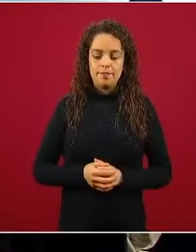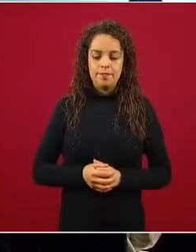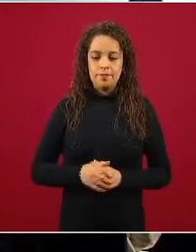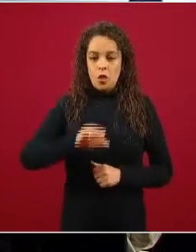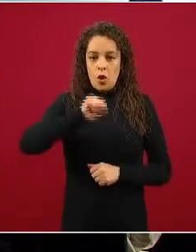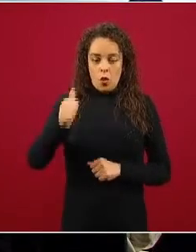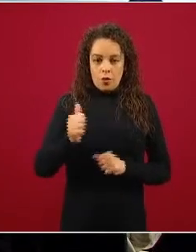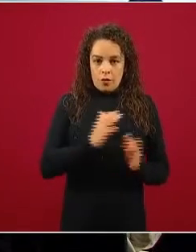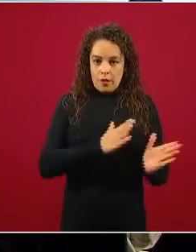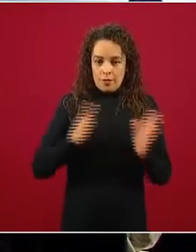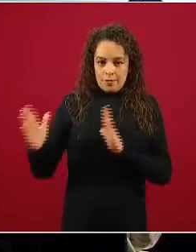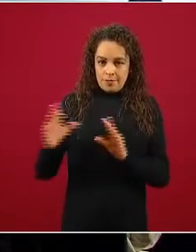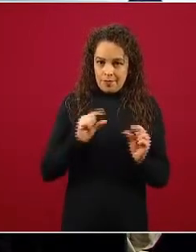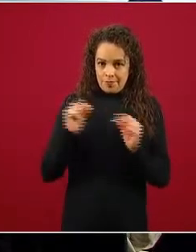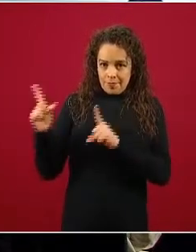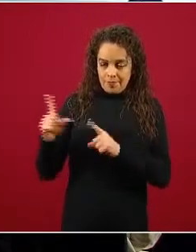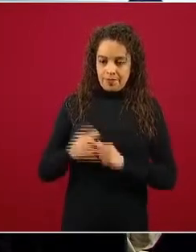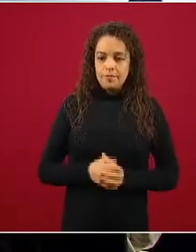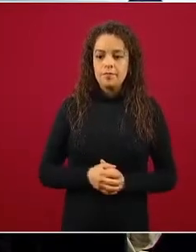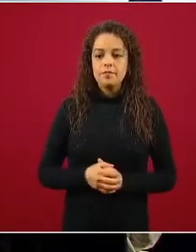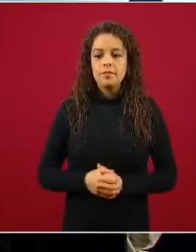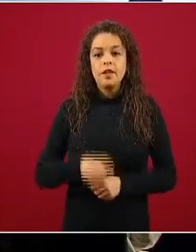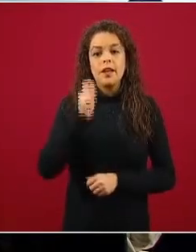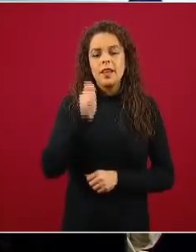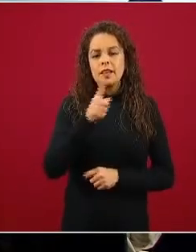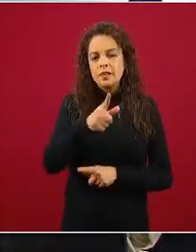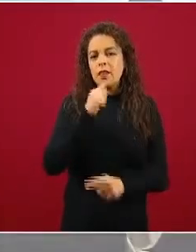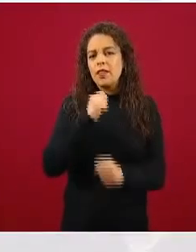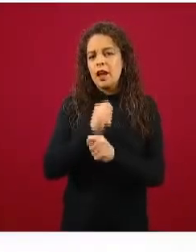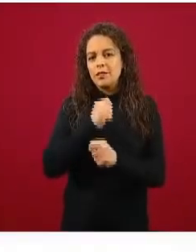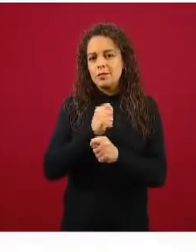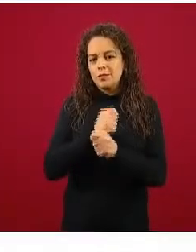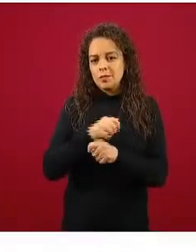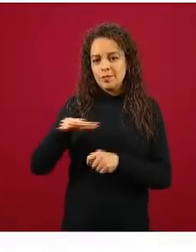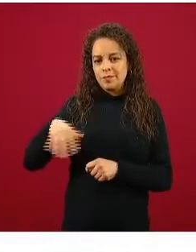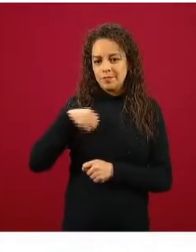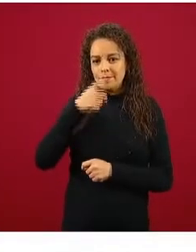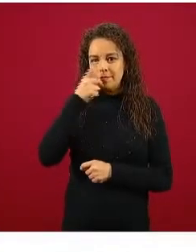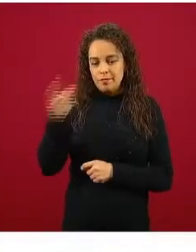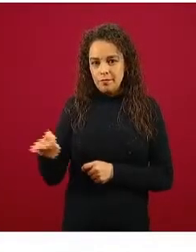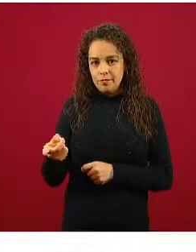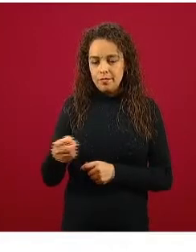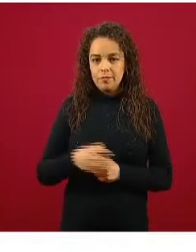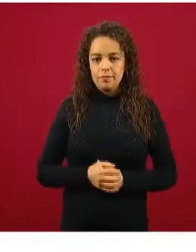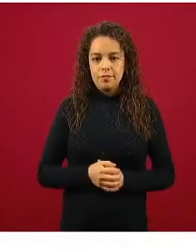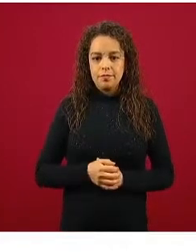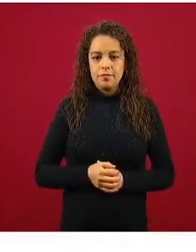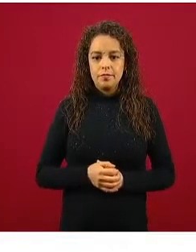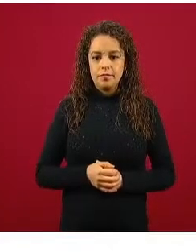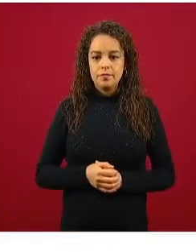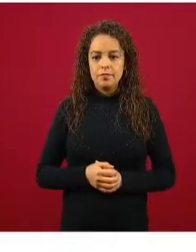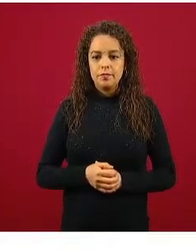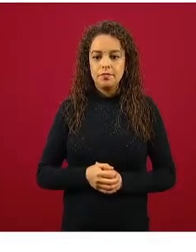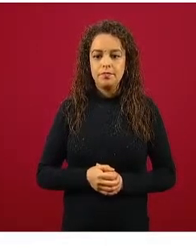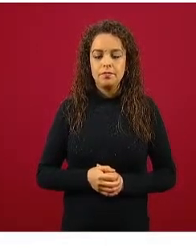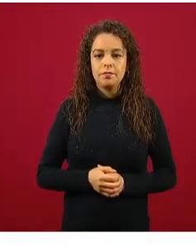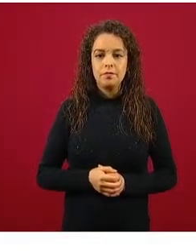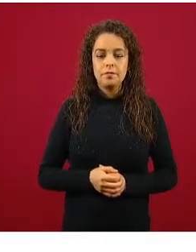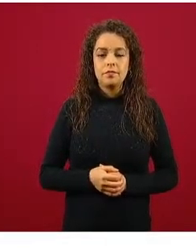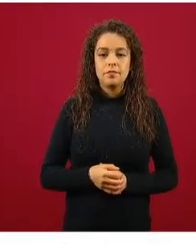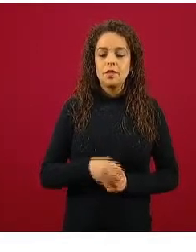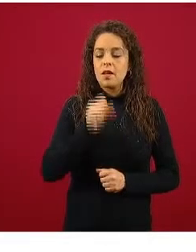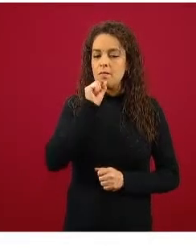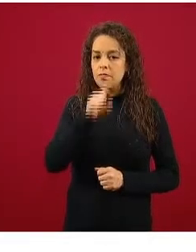Lo que les comentábamos del transporte, en los lugares en donde esto se facilita, poder ubicar cómo